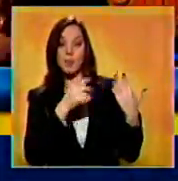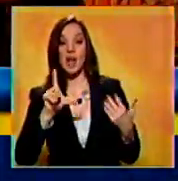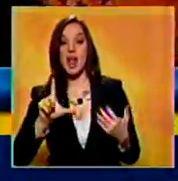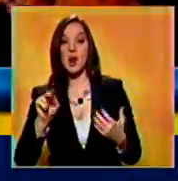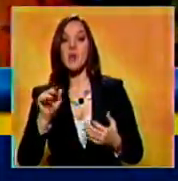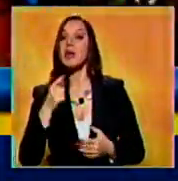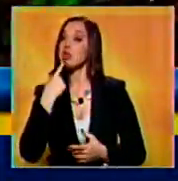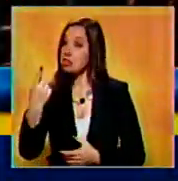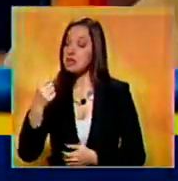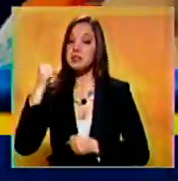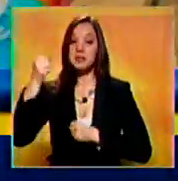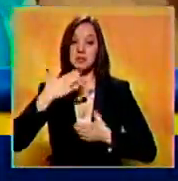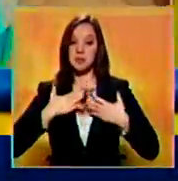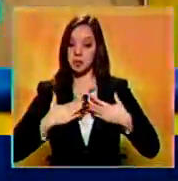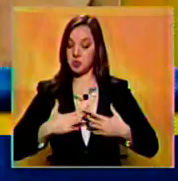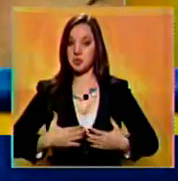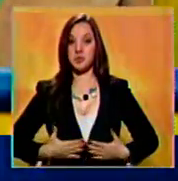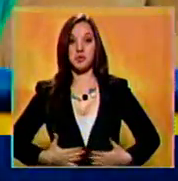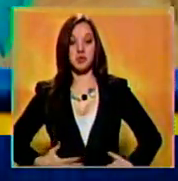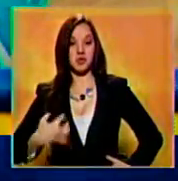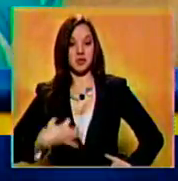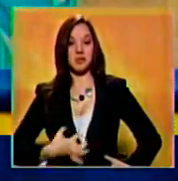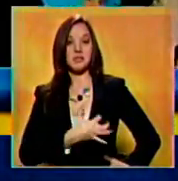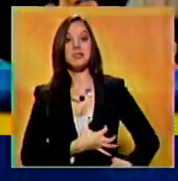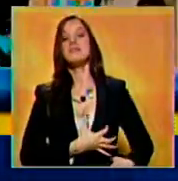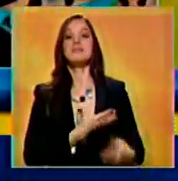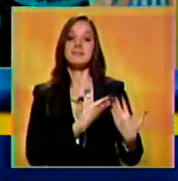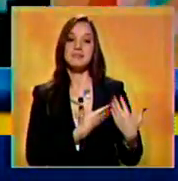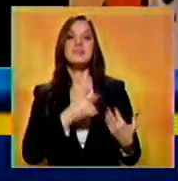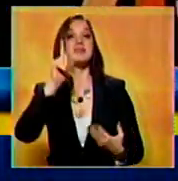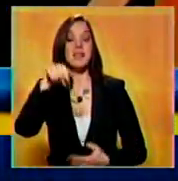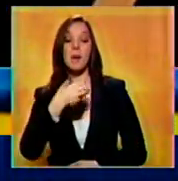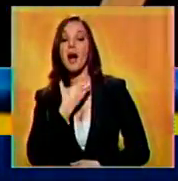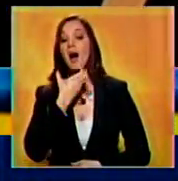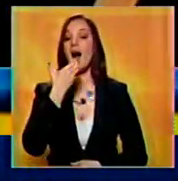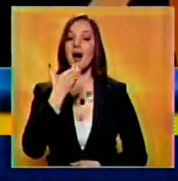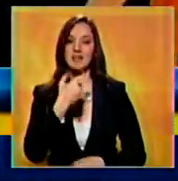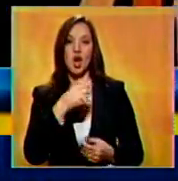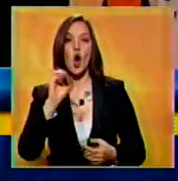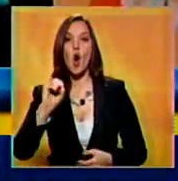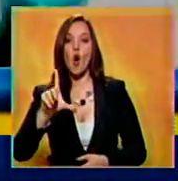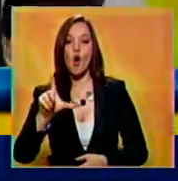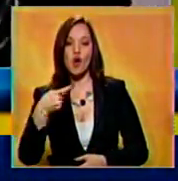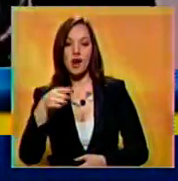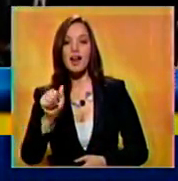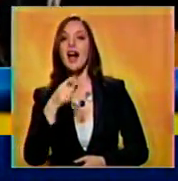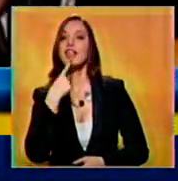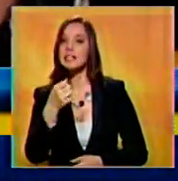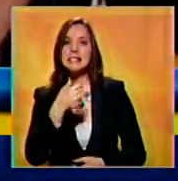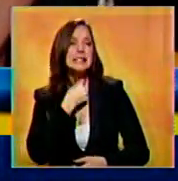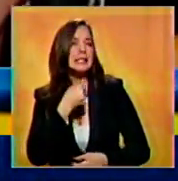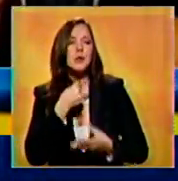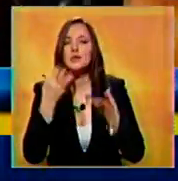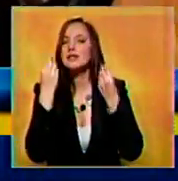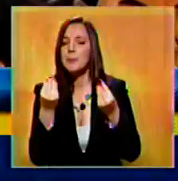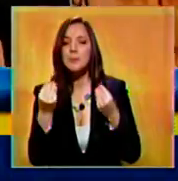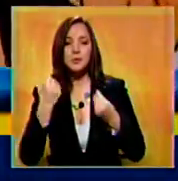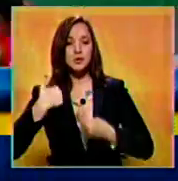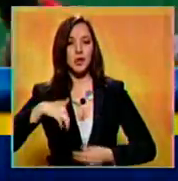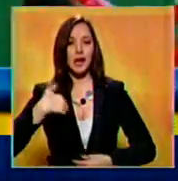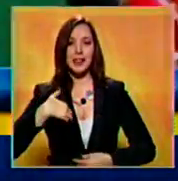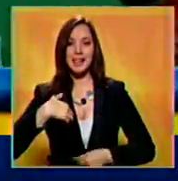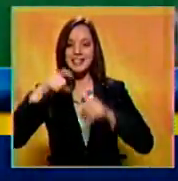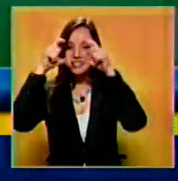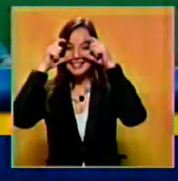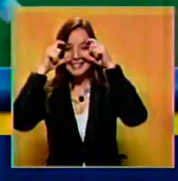el triunfo argentino vistiendo la camiseta del equipo. También la cantante Olga Tañón demostró todo su fanatismo con esta divertida imagen.